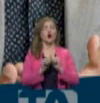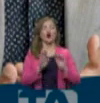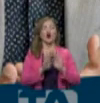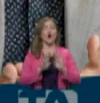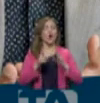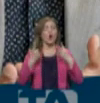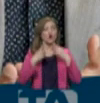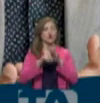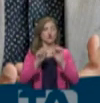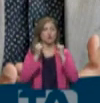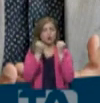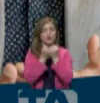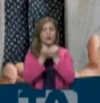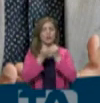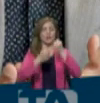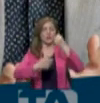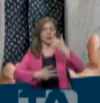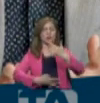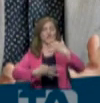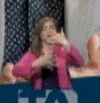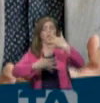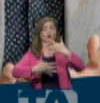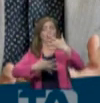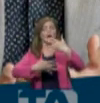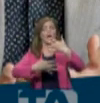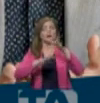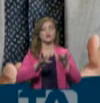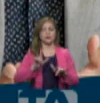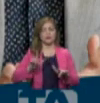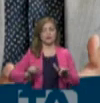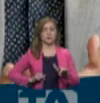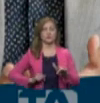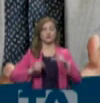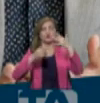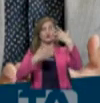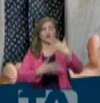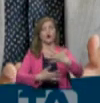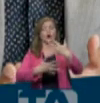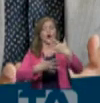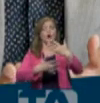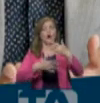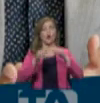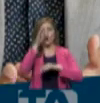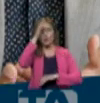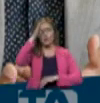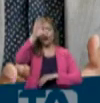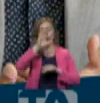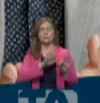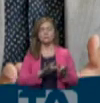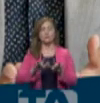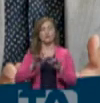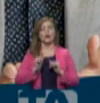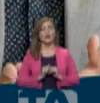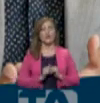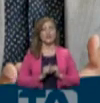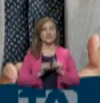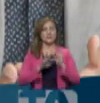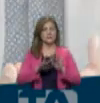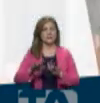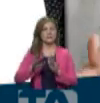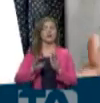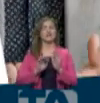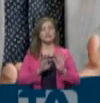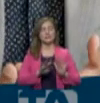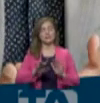Quiroga, Secretaría de Salud, Lenin Mantilla, Secretaría de Cultura, Diego Jara, Secretaría de Territorio, Hábitat y Vivienda, Rafael